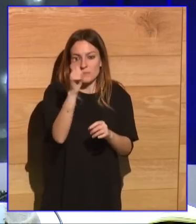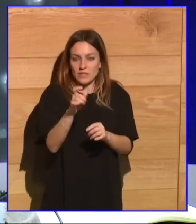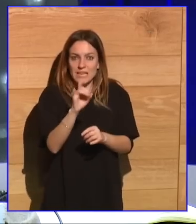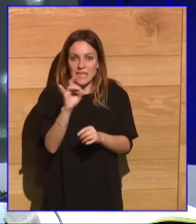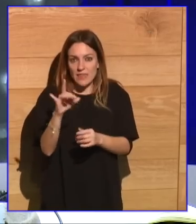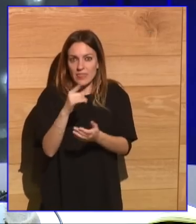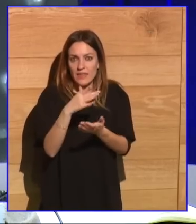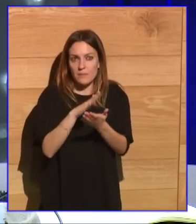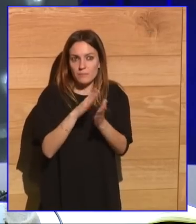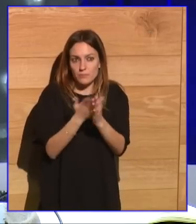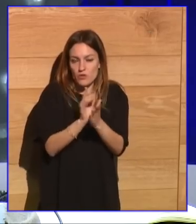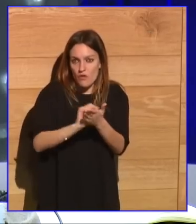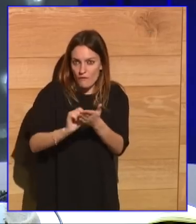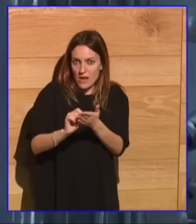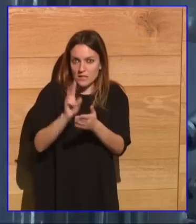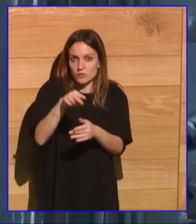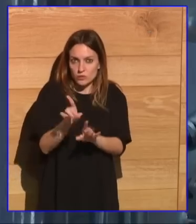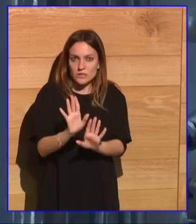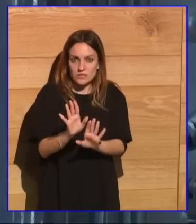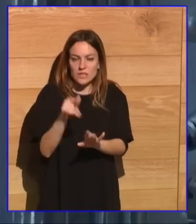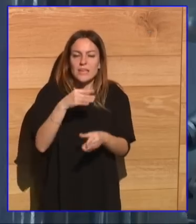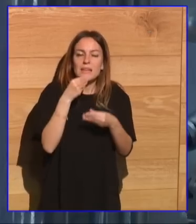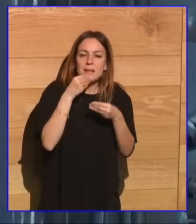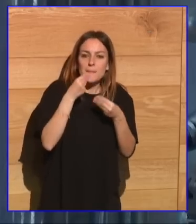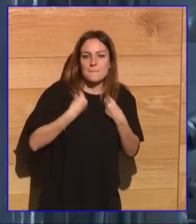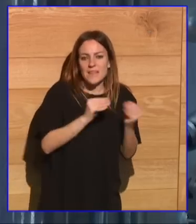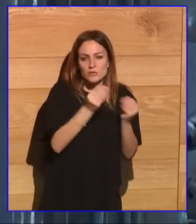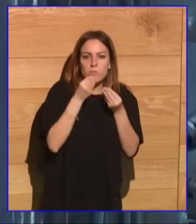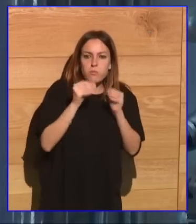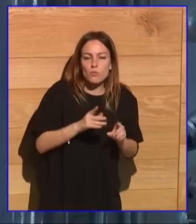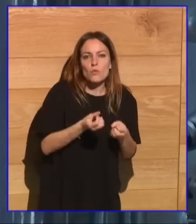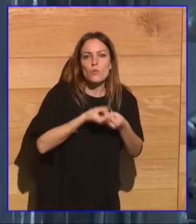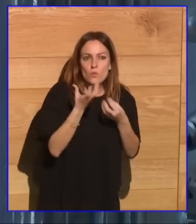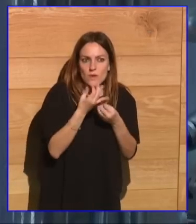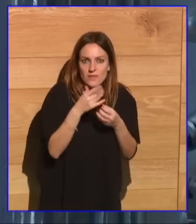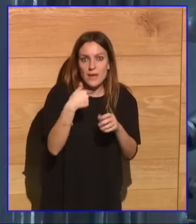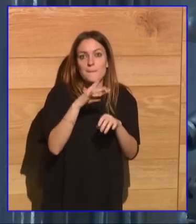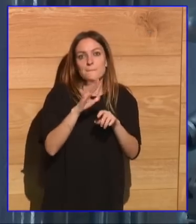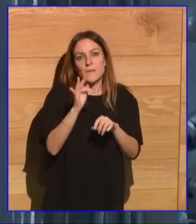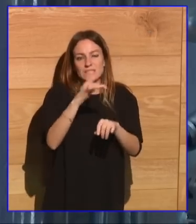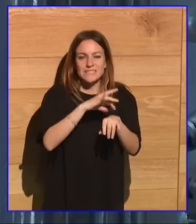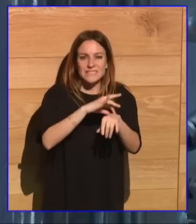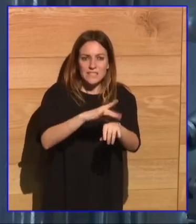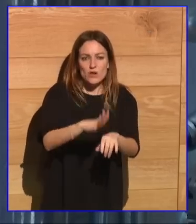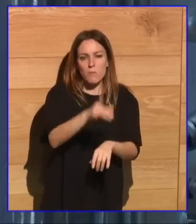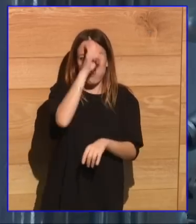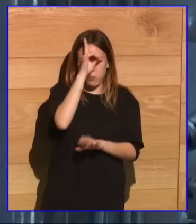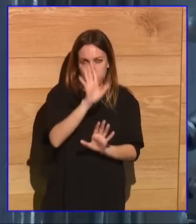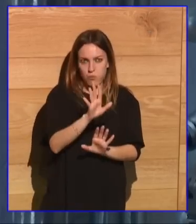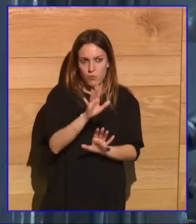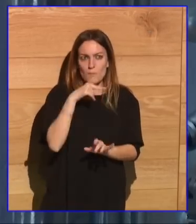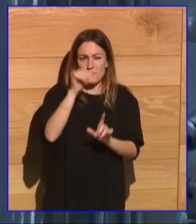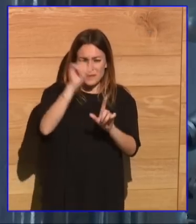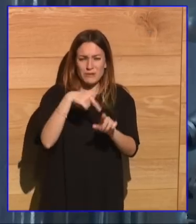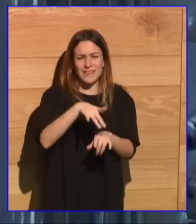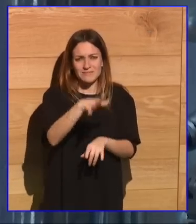pues es normal. Él cuenta en su biografía sobre el guión de esta película, del que se arrepiente mucho. Se arrepiente más del guión que de la propia película. Sí, es que todo